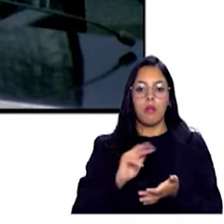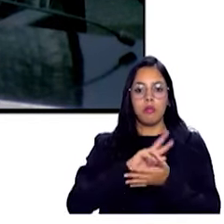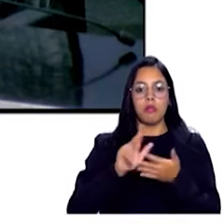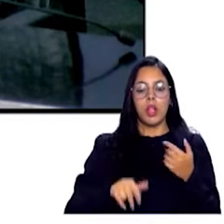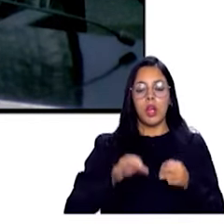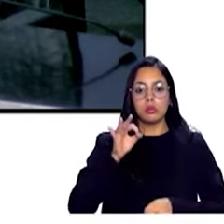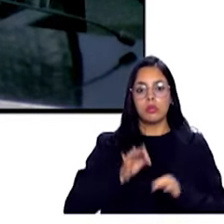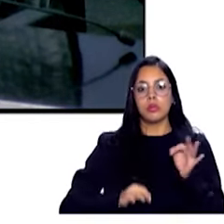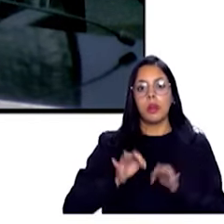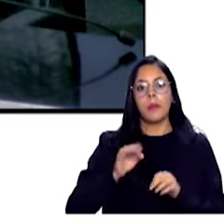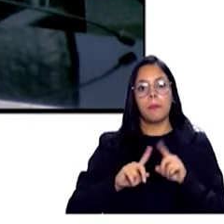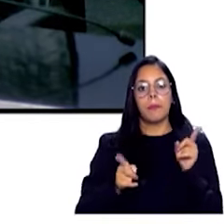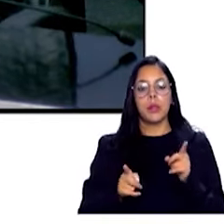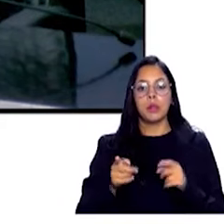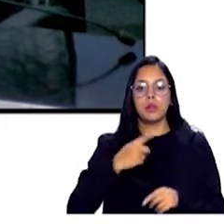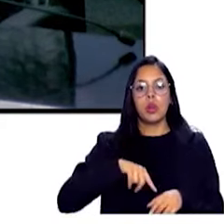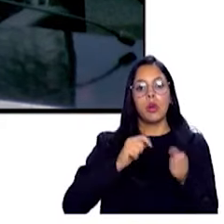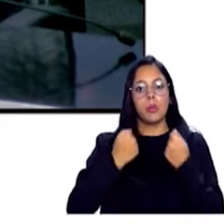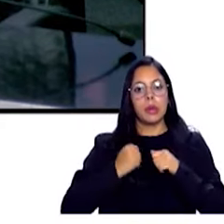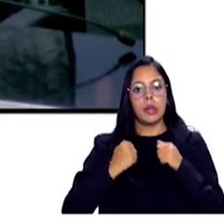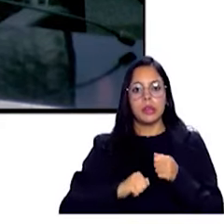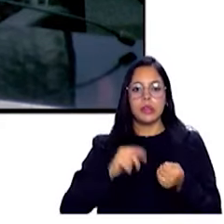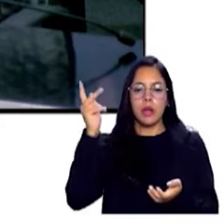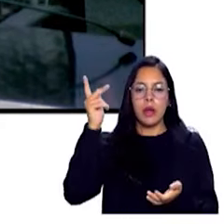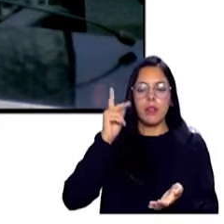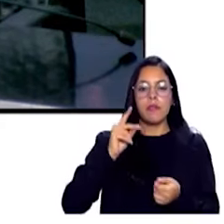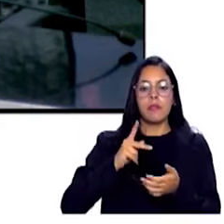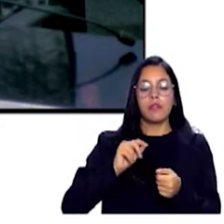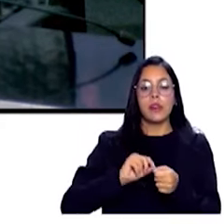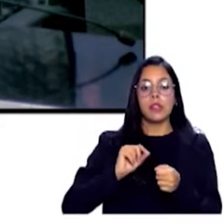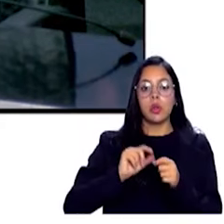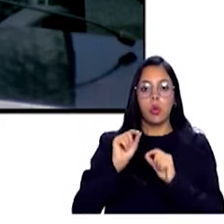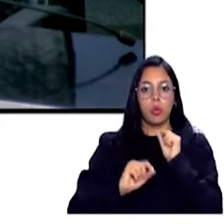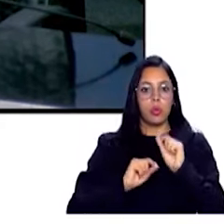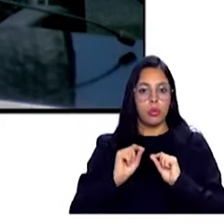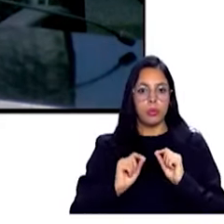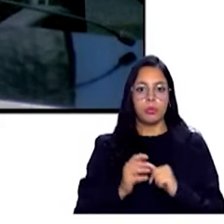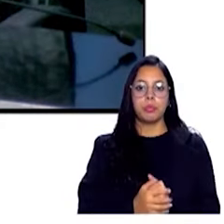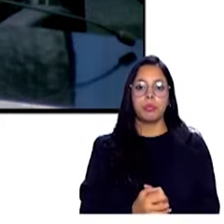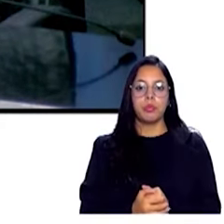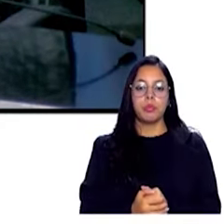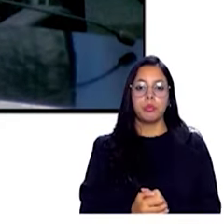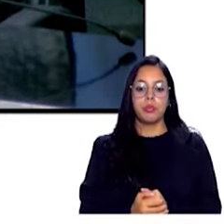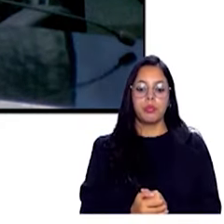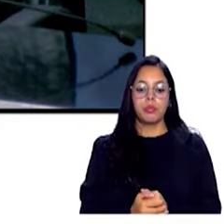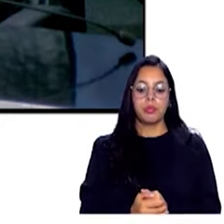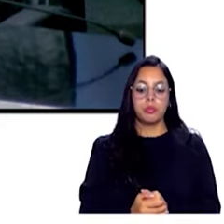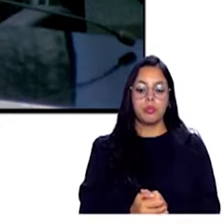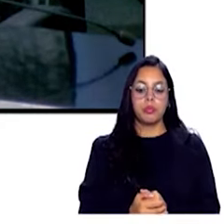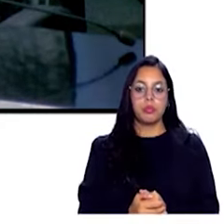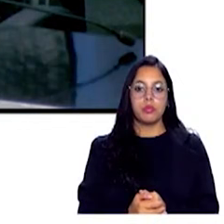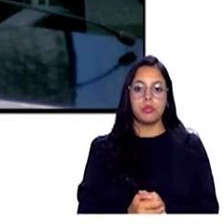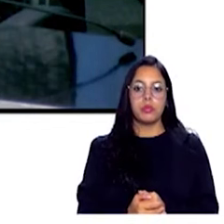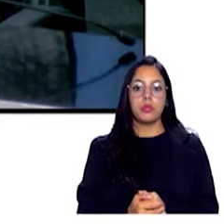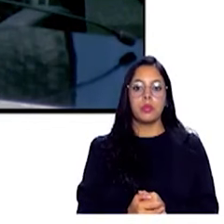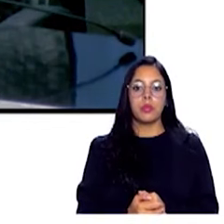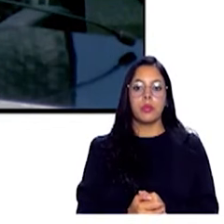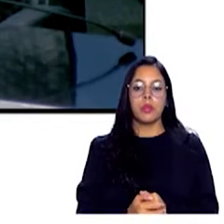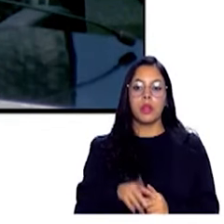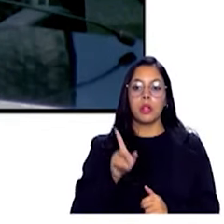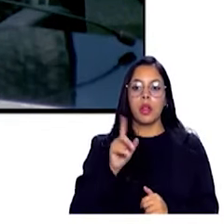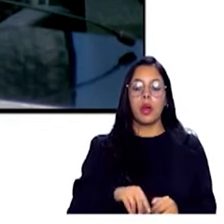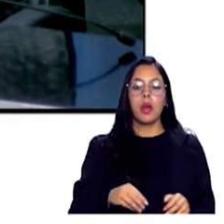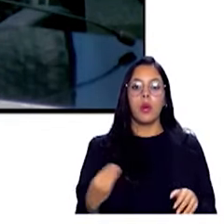función para somados participar sistema judicial es fijar sentido de